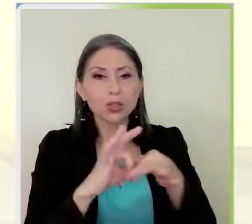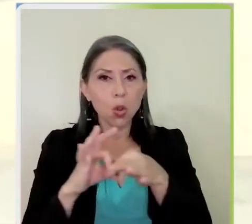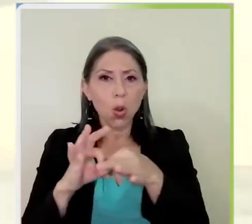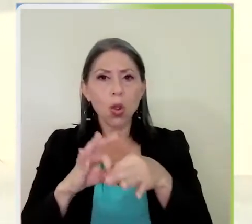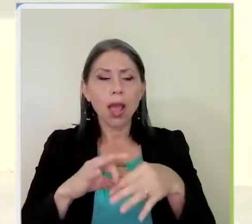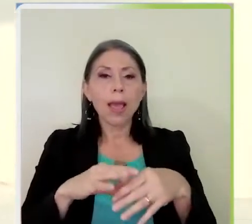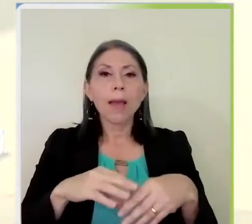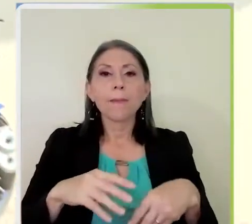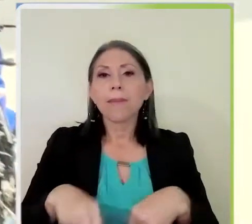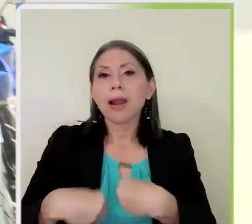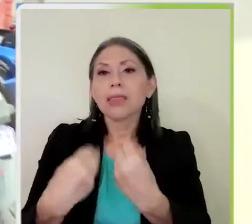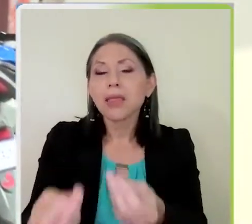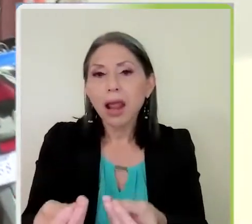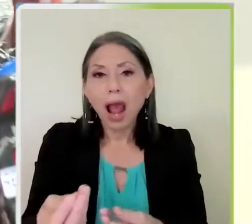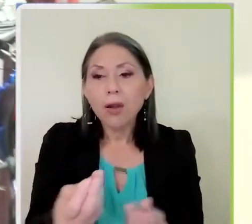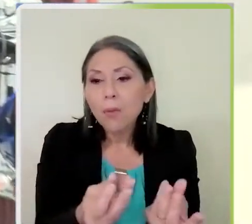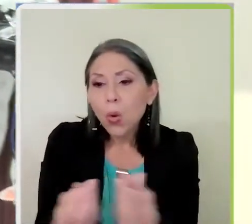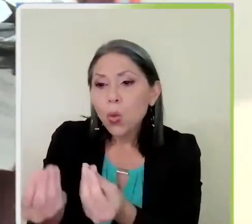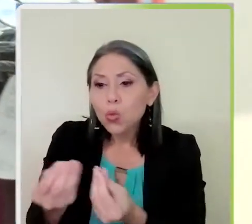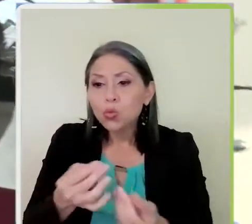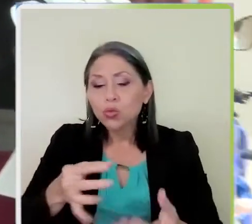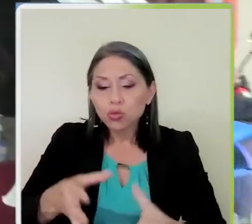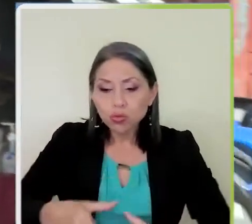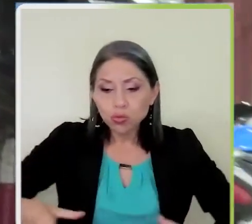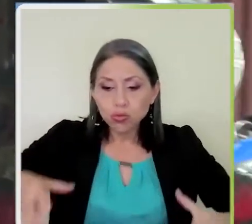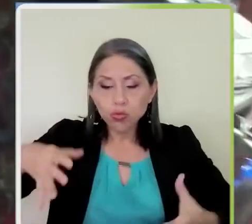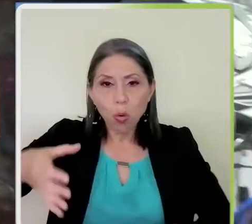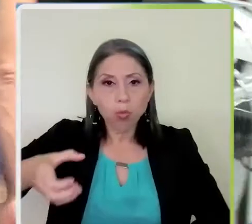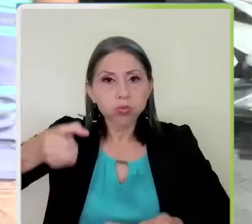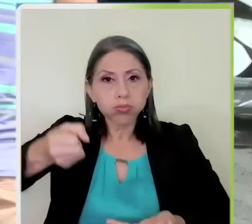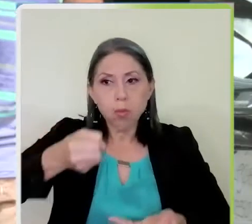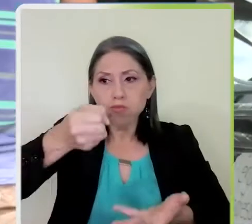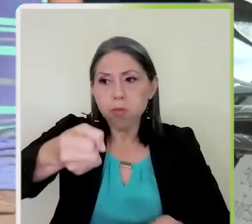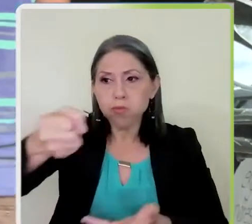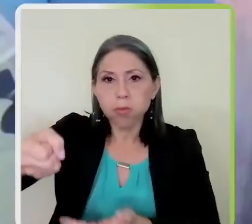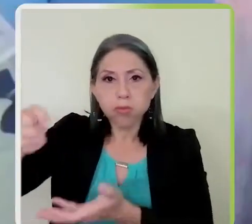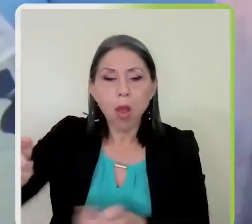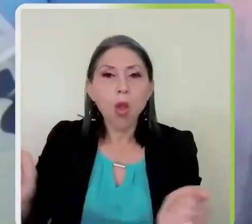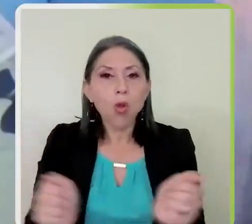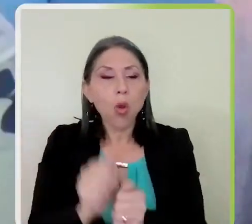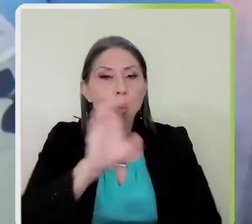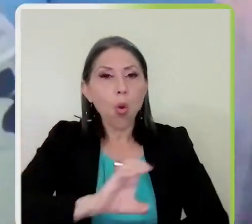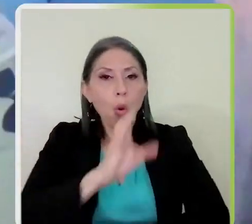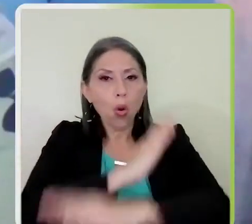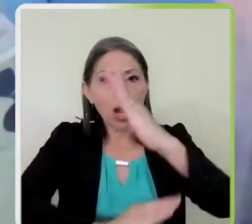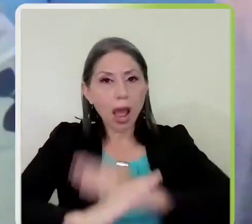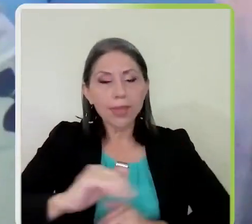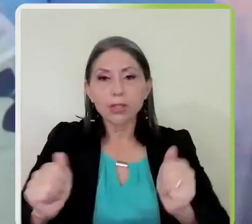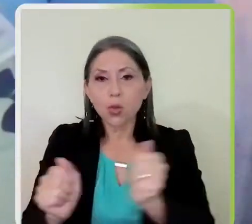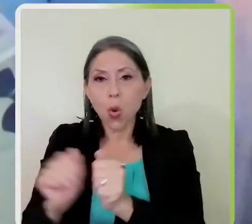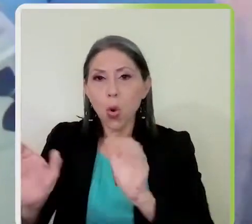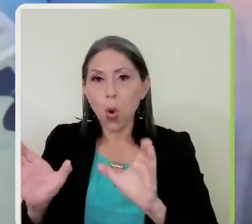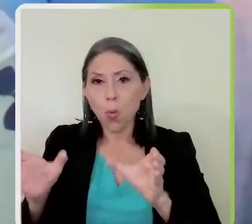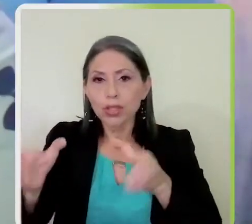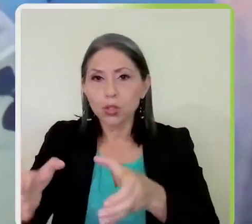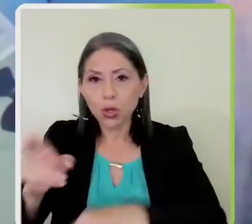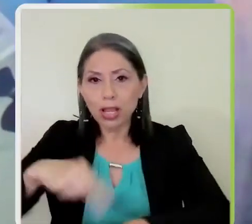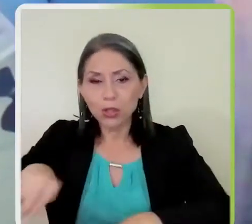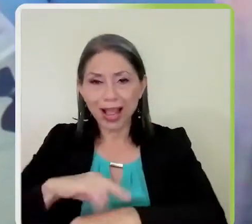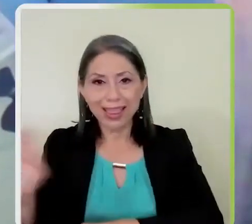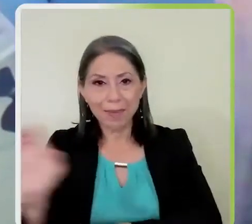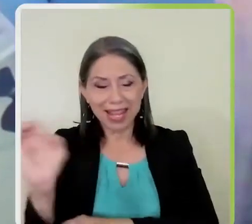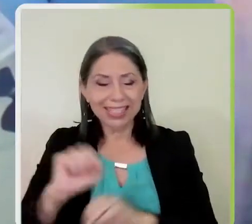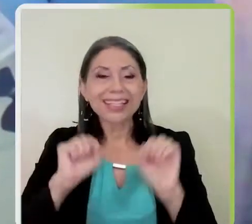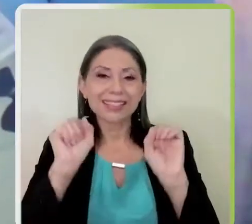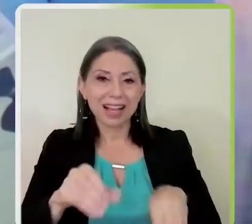los diarios, del cual fue con lo que es con CONAPDIS y con la Comisión Nacional de Emergencia que se pudo